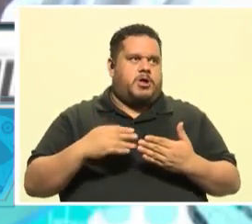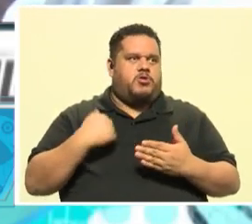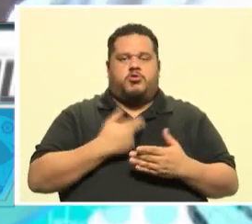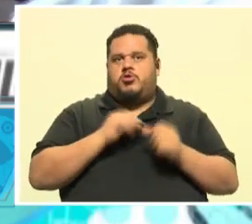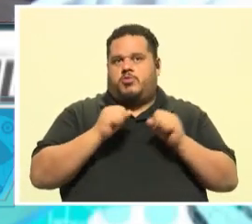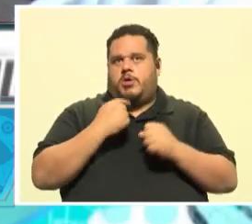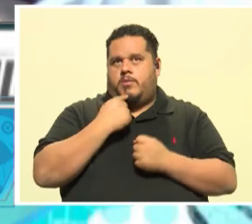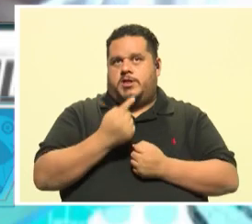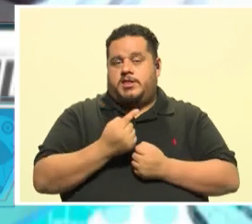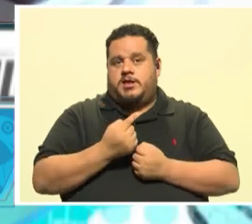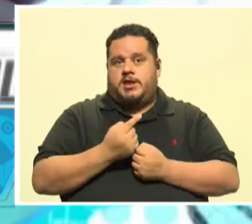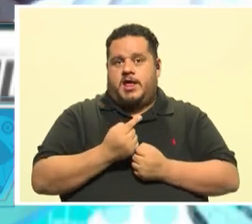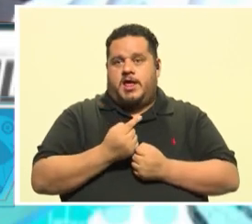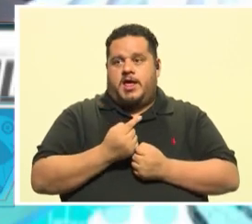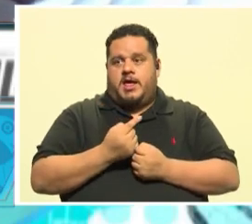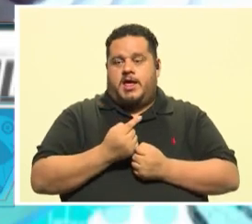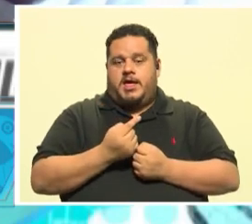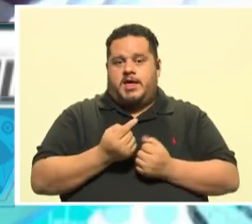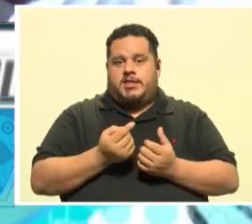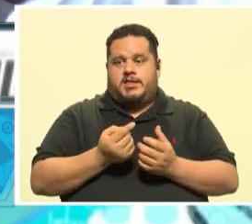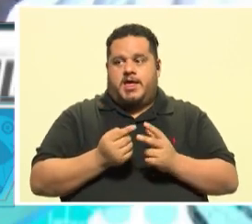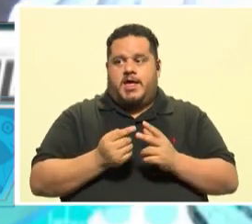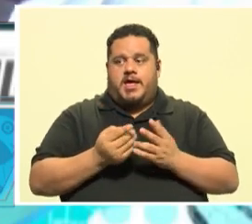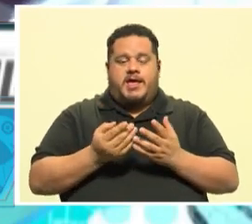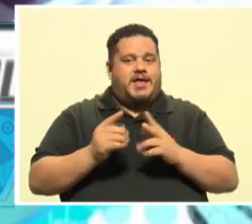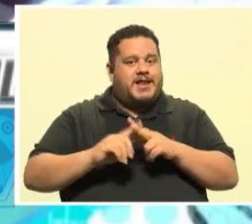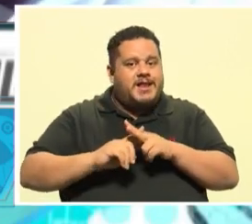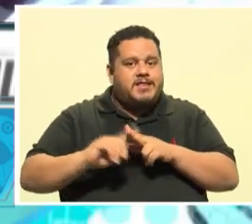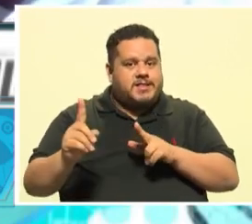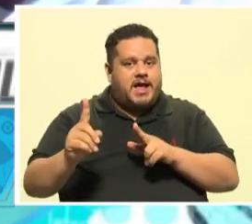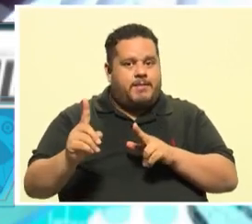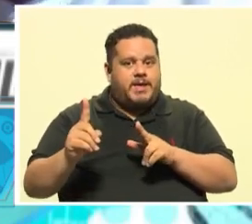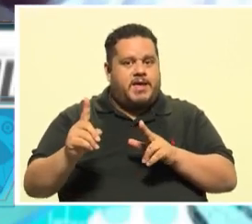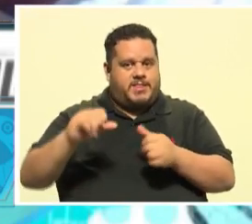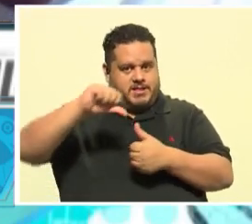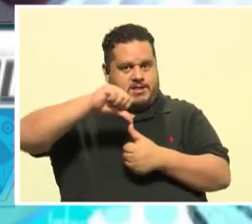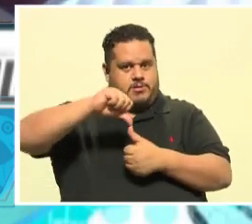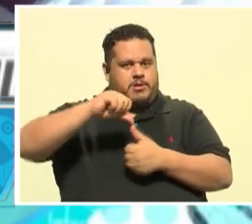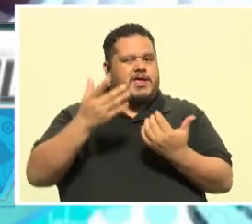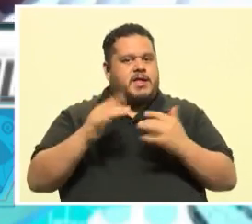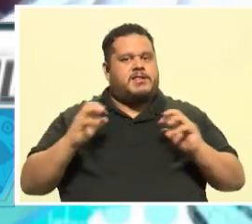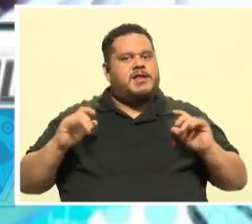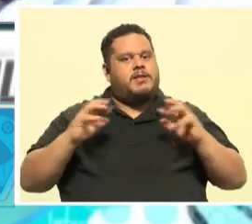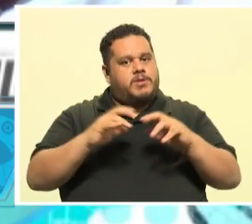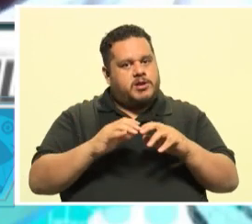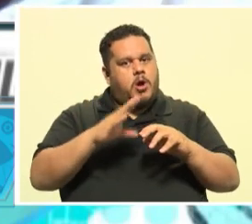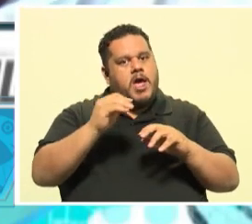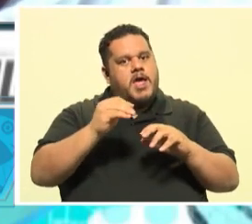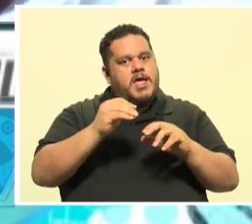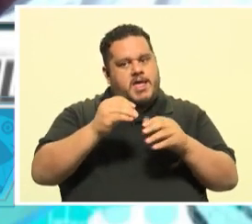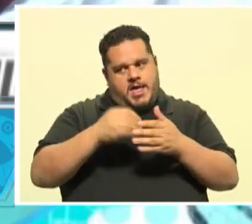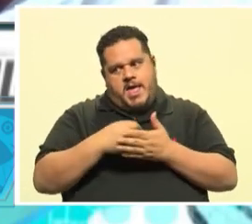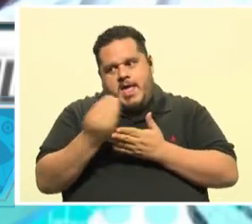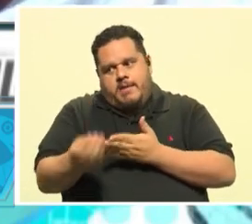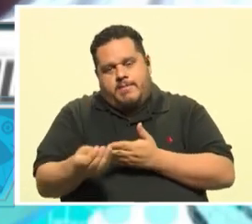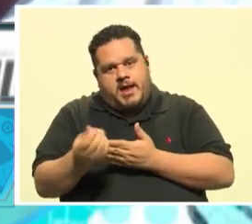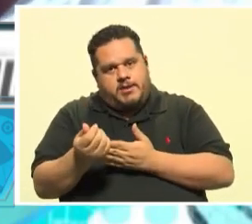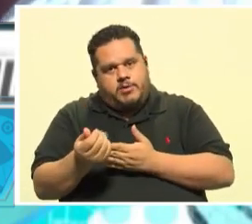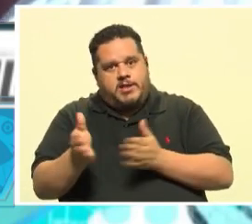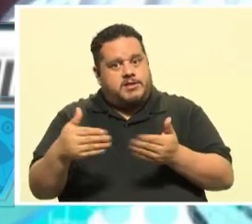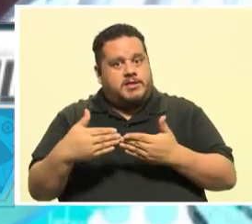en Centroamérica. Un panorama desalentador, complicado y a la vez yo me atrevería a calificar de